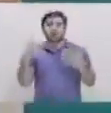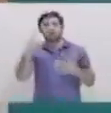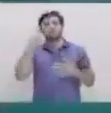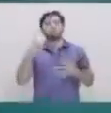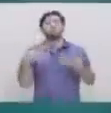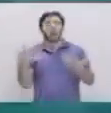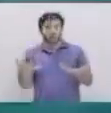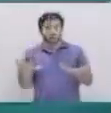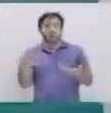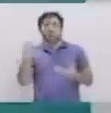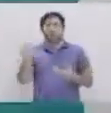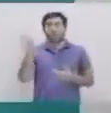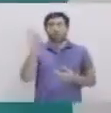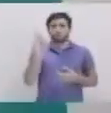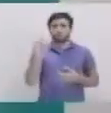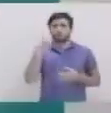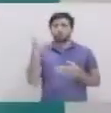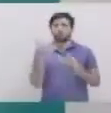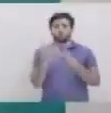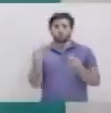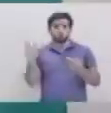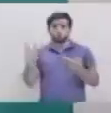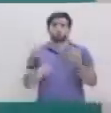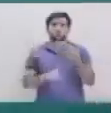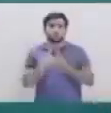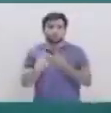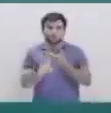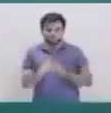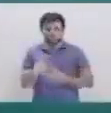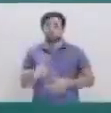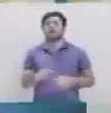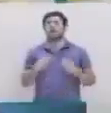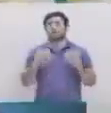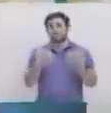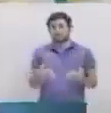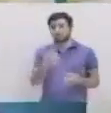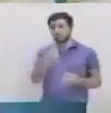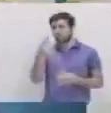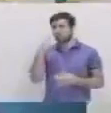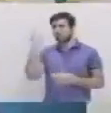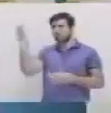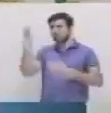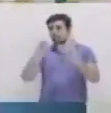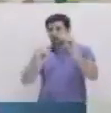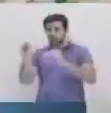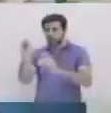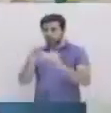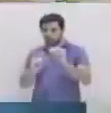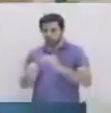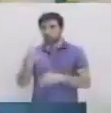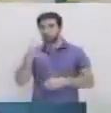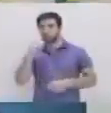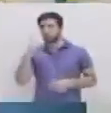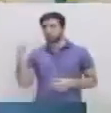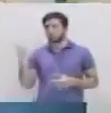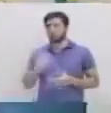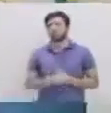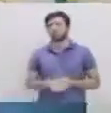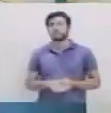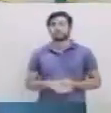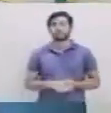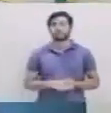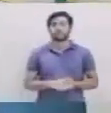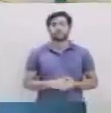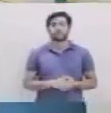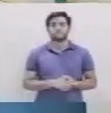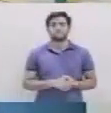para encontrar la respuesta a este problema. Voy a colocarle un dato, y en este